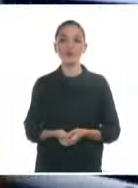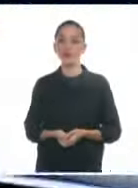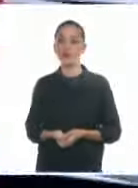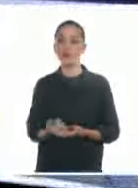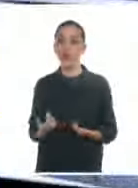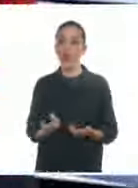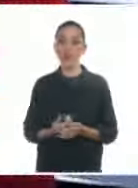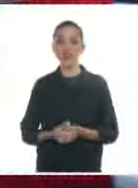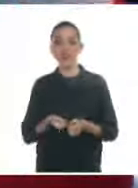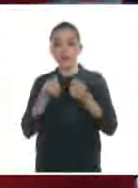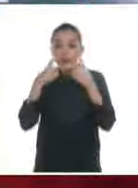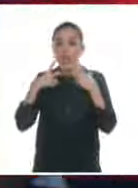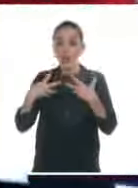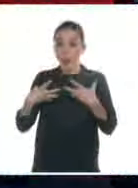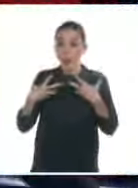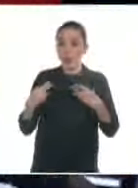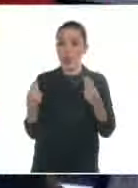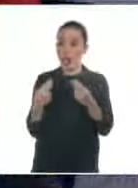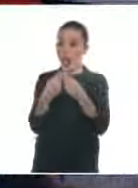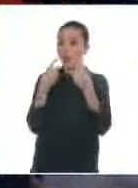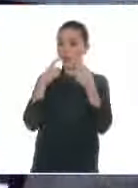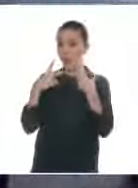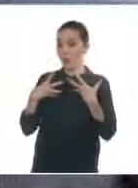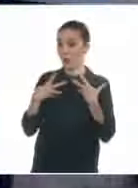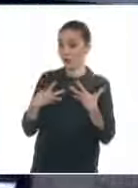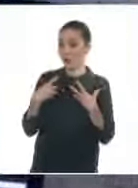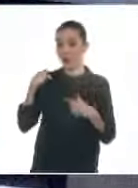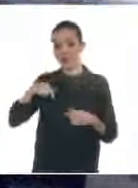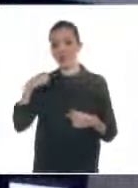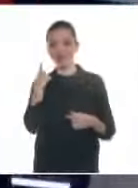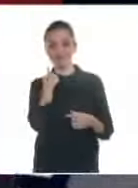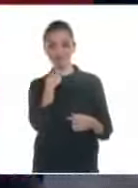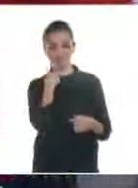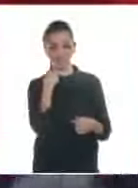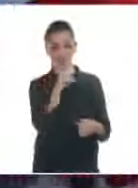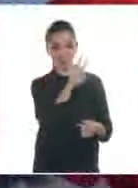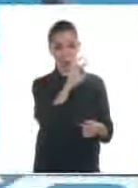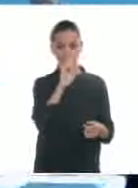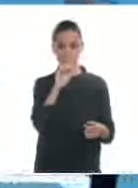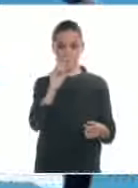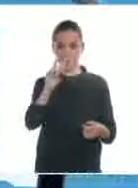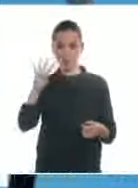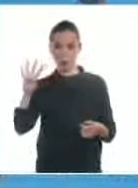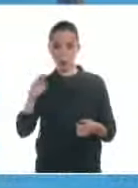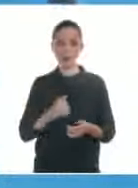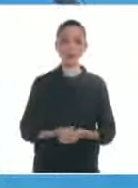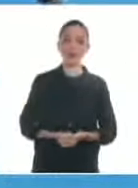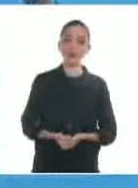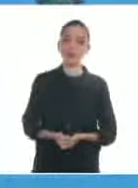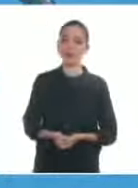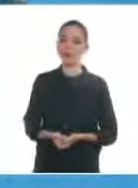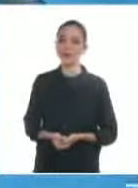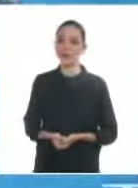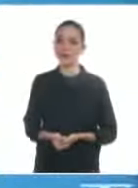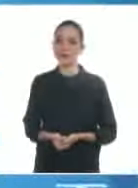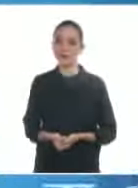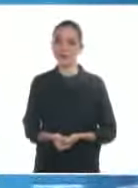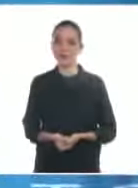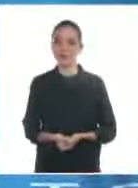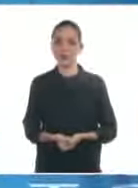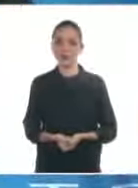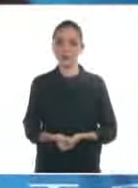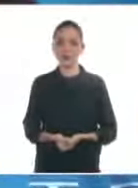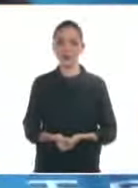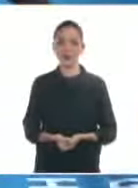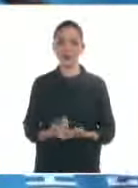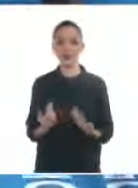tenemos este año. En tu caso eres de la división de super completa, es decir, casi siempre cedes en el peso. ¿Cómo te encuentras en este tema? ¿En qué aspecto estás haciendo